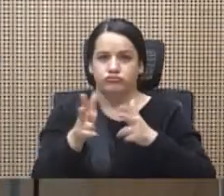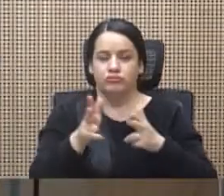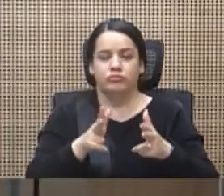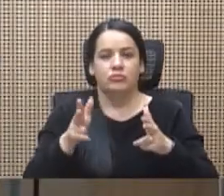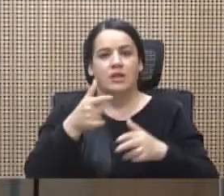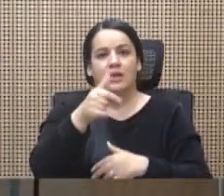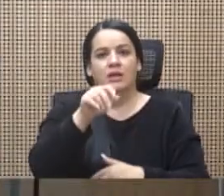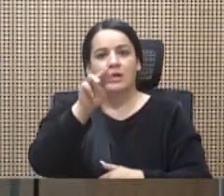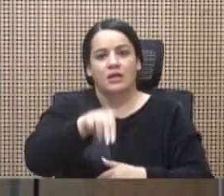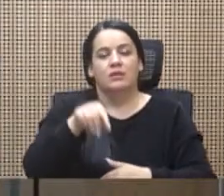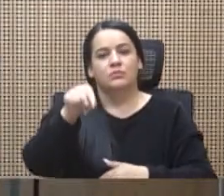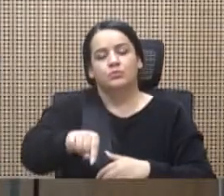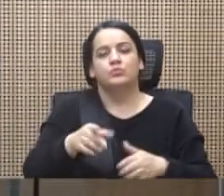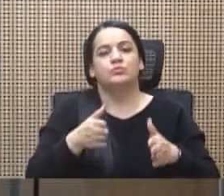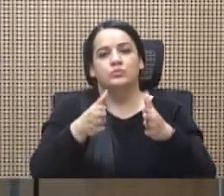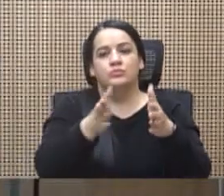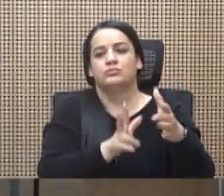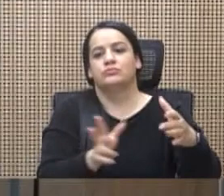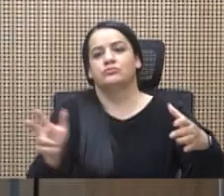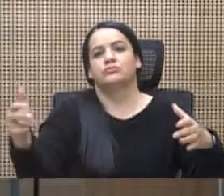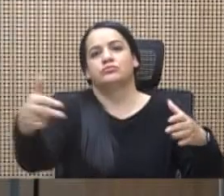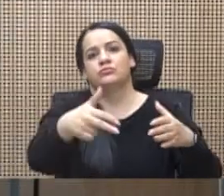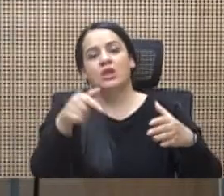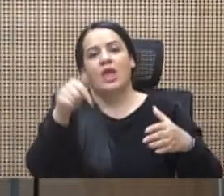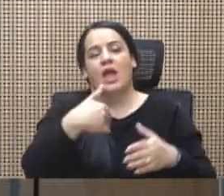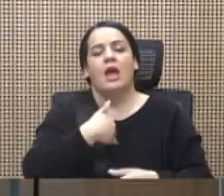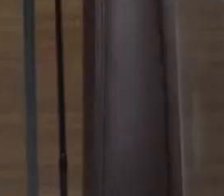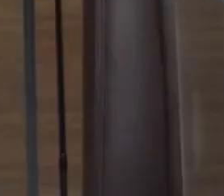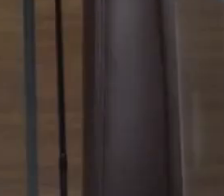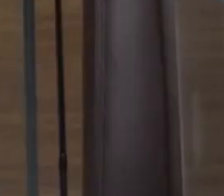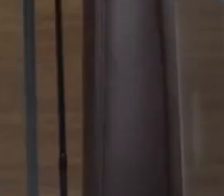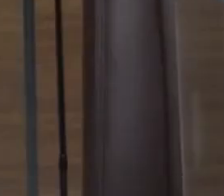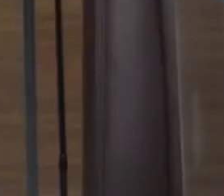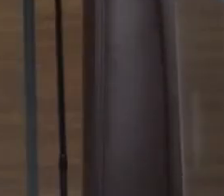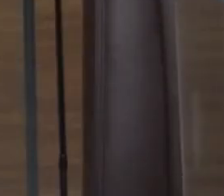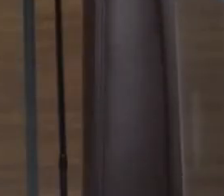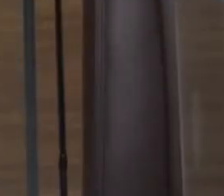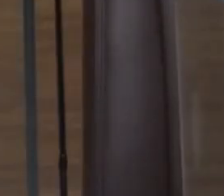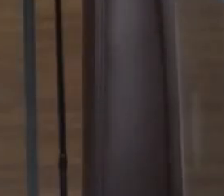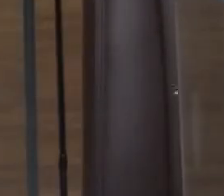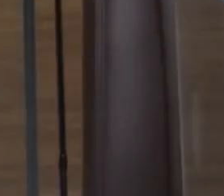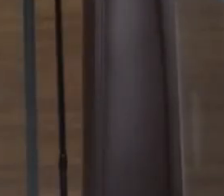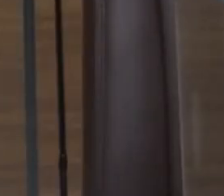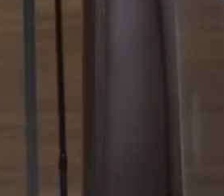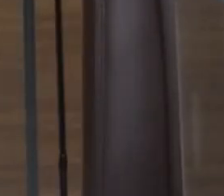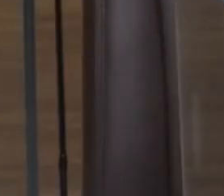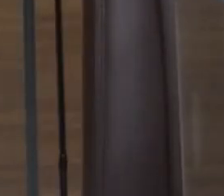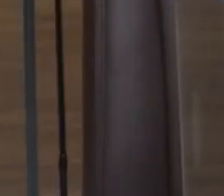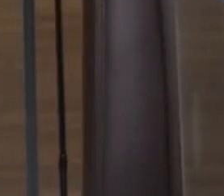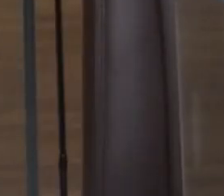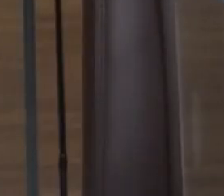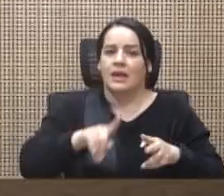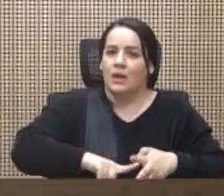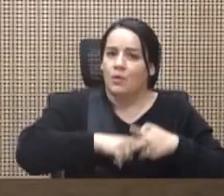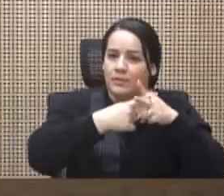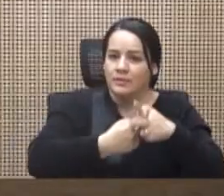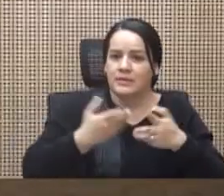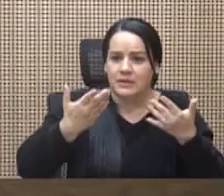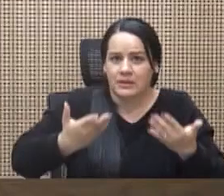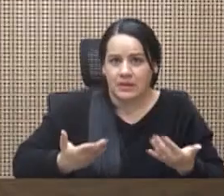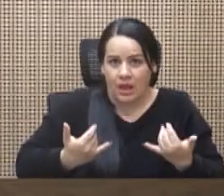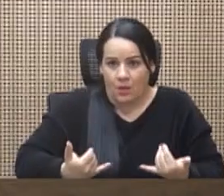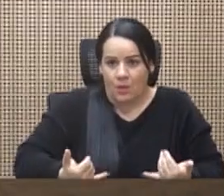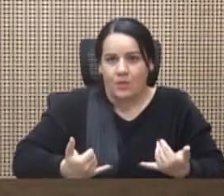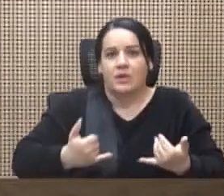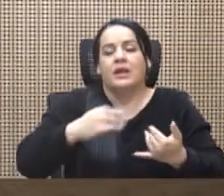trámites la iniciativa aseguraron algunos legisladores es de Vital importancia para finalizar el proyecto de sin convalación Norte